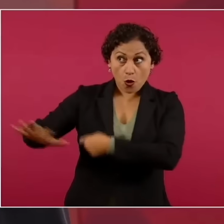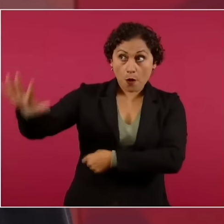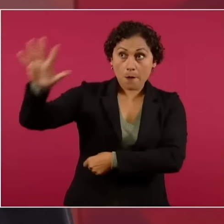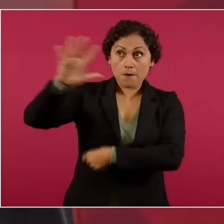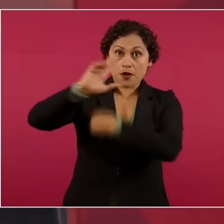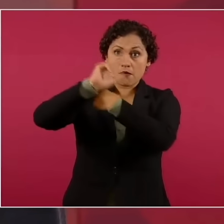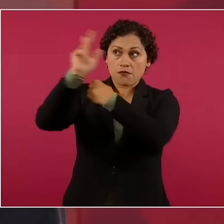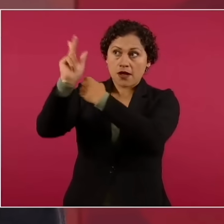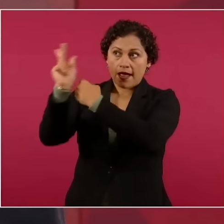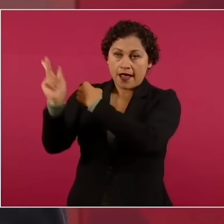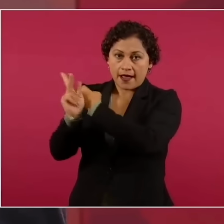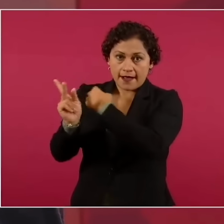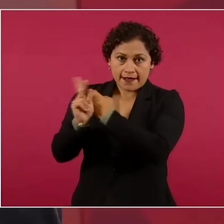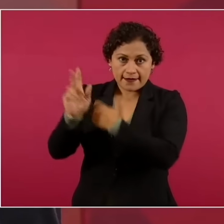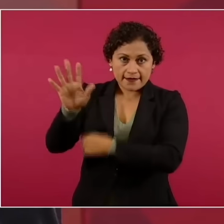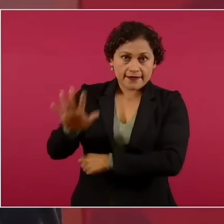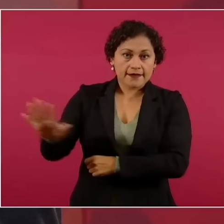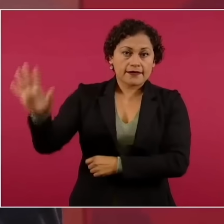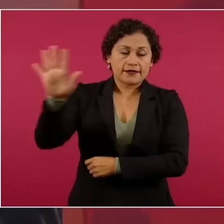de